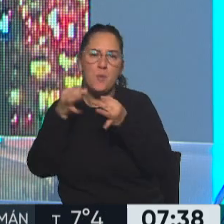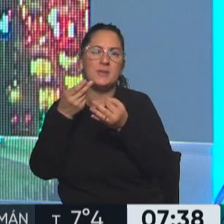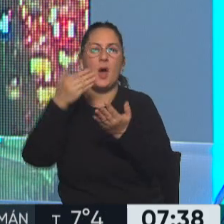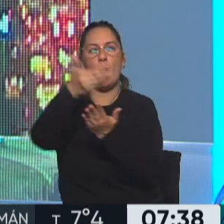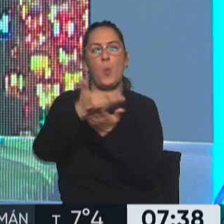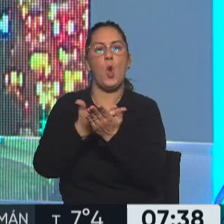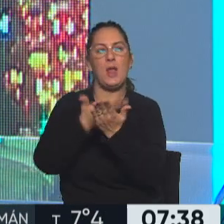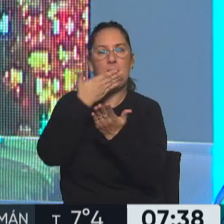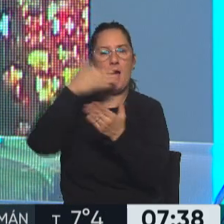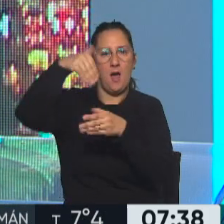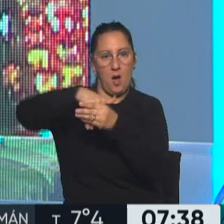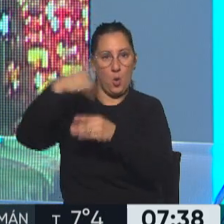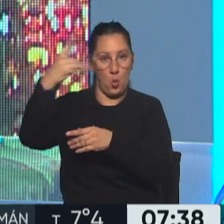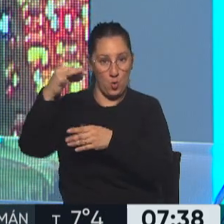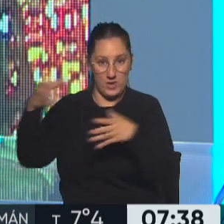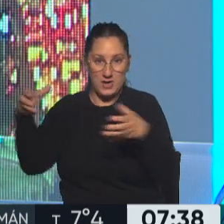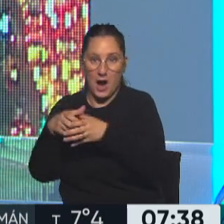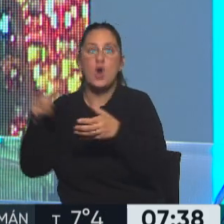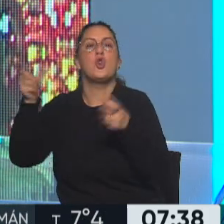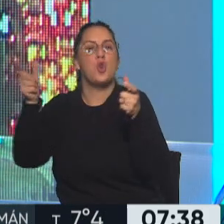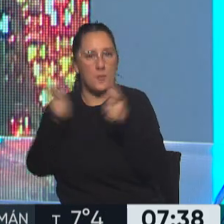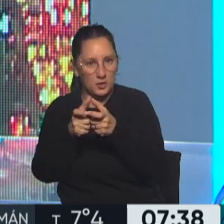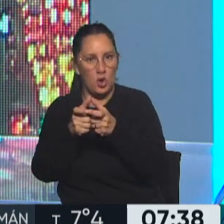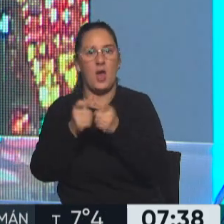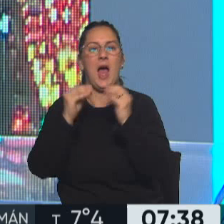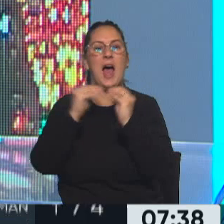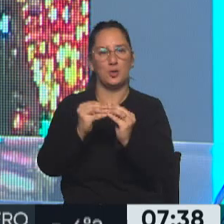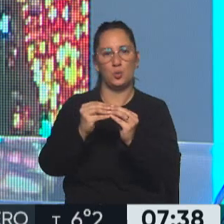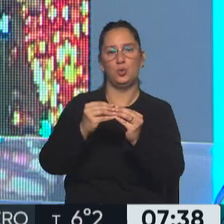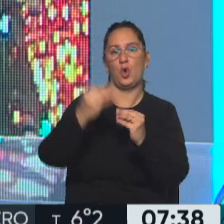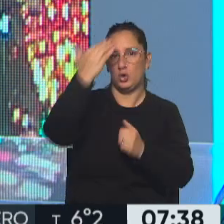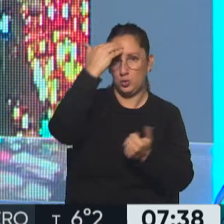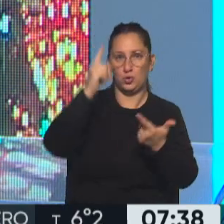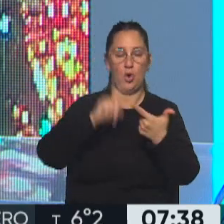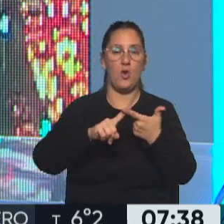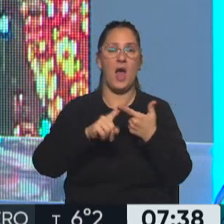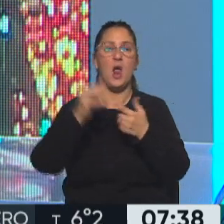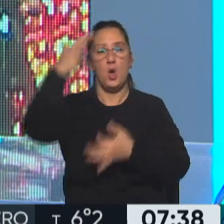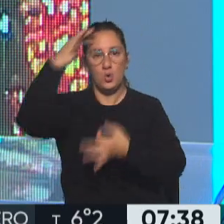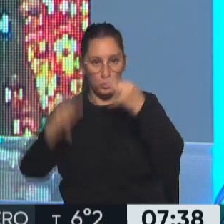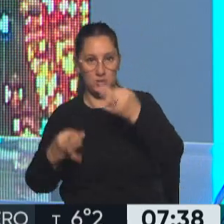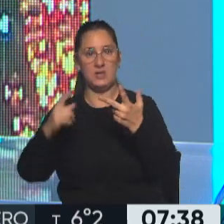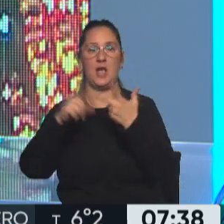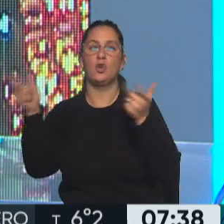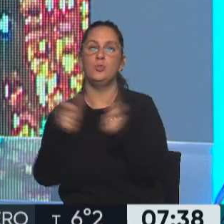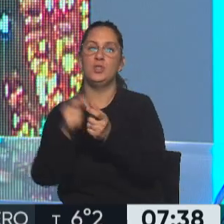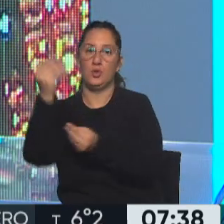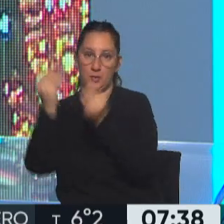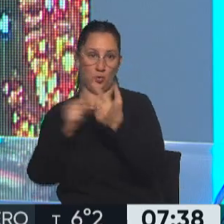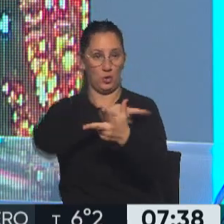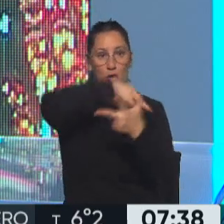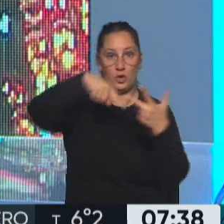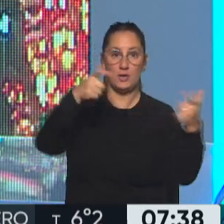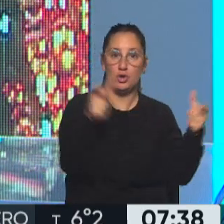boleta única de papel en las comisiones, la Comisión de Asuntos Constitucionales, la Comisión de Justicia y la Comisión de Presupuesto. 3